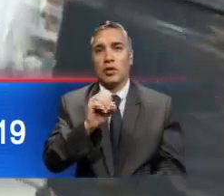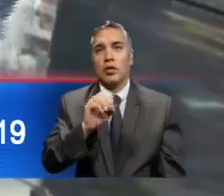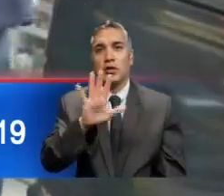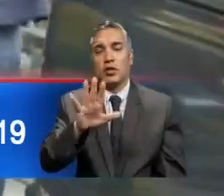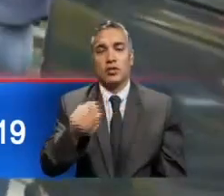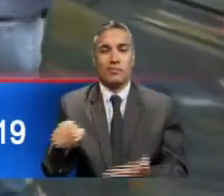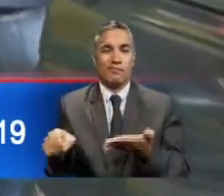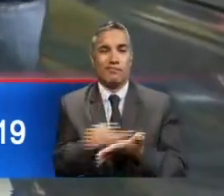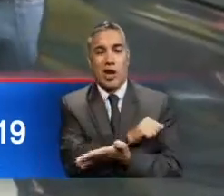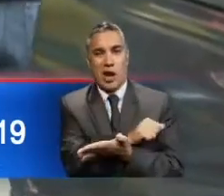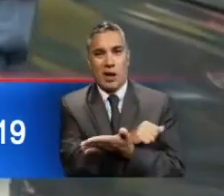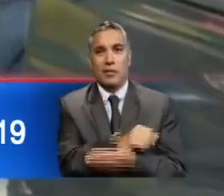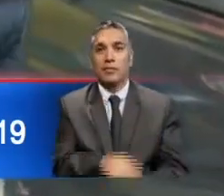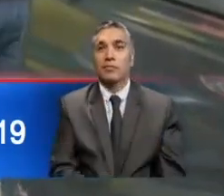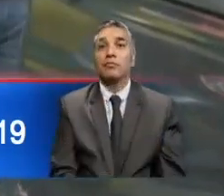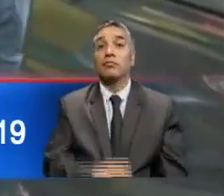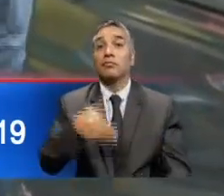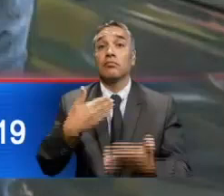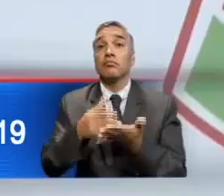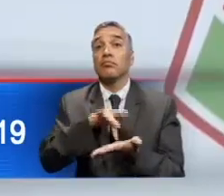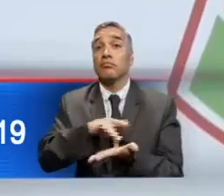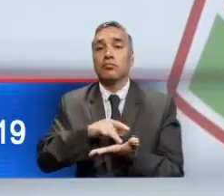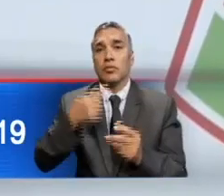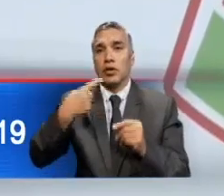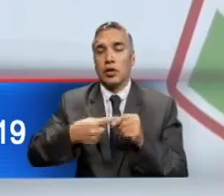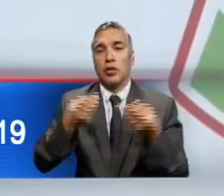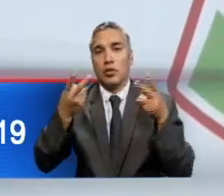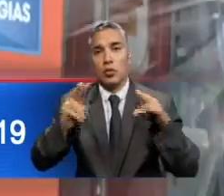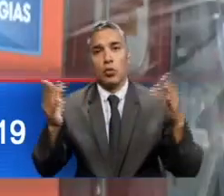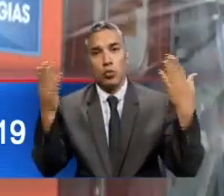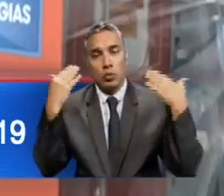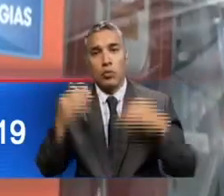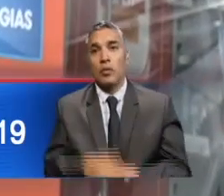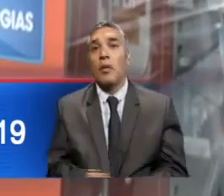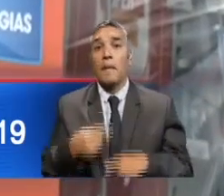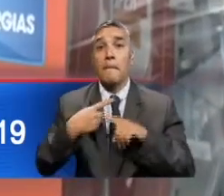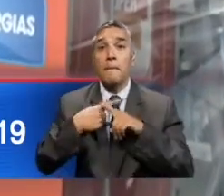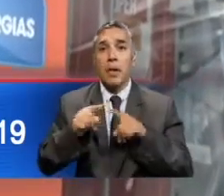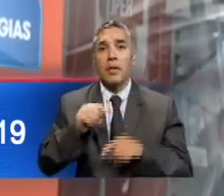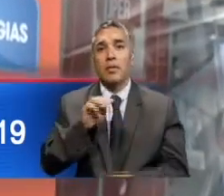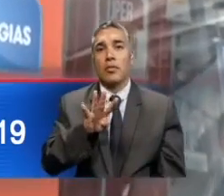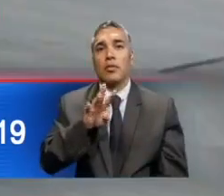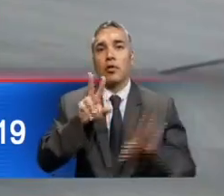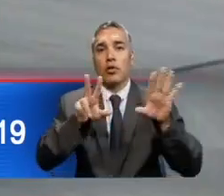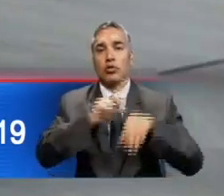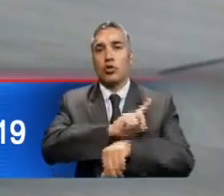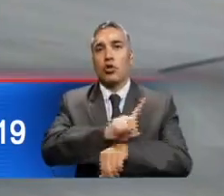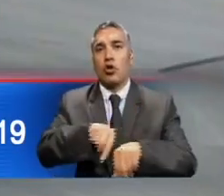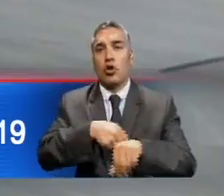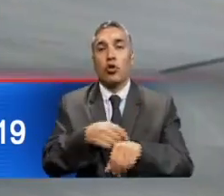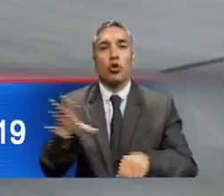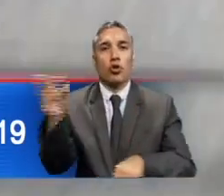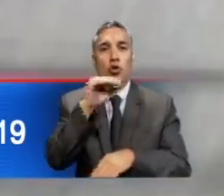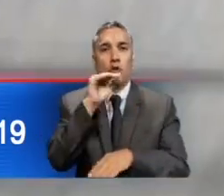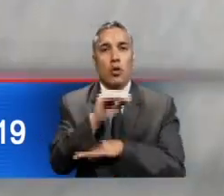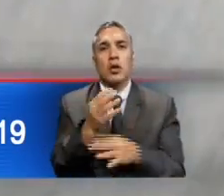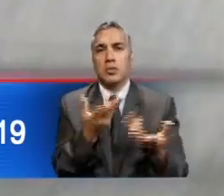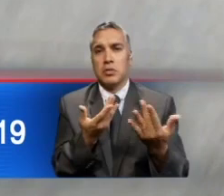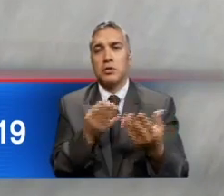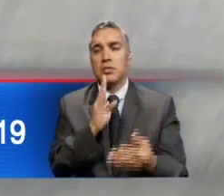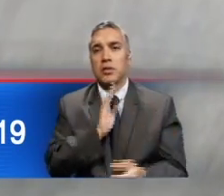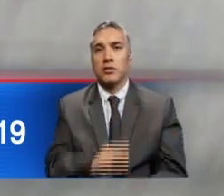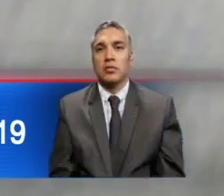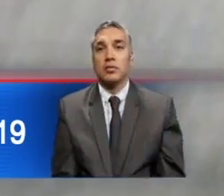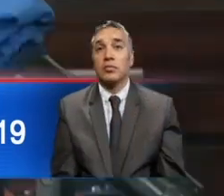05. Inicialmente llegarán a las farmacias de Quito y Guayaquil, pero en 48 horas al resto del país.